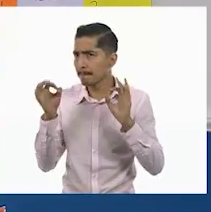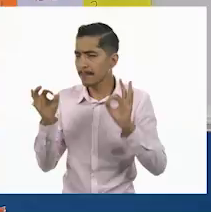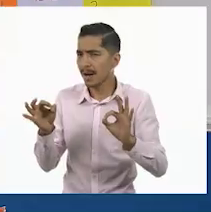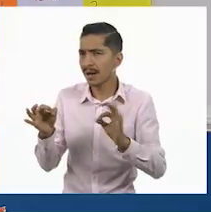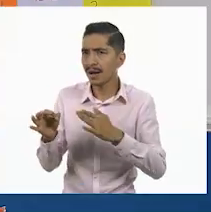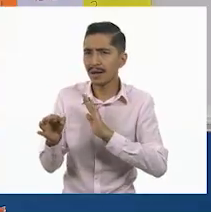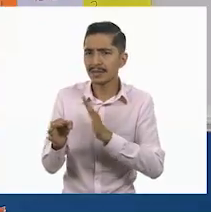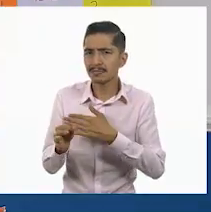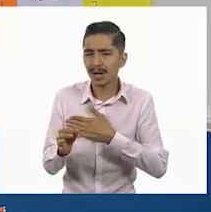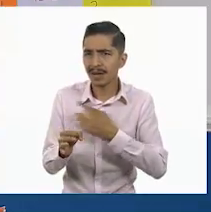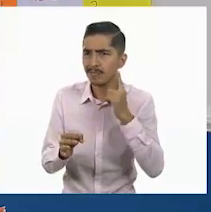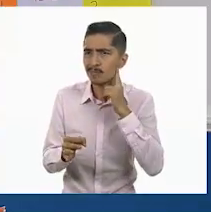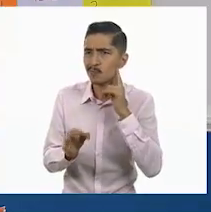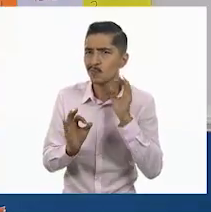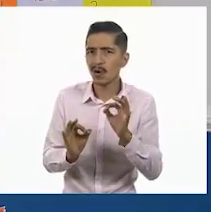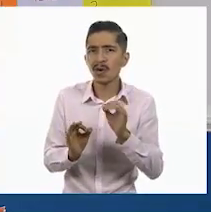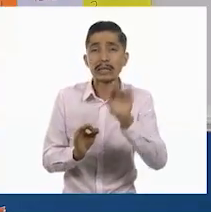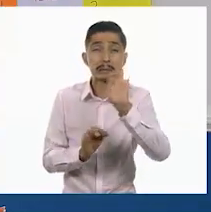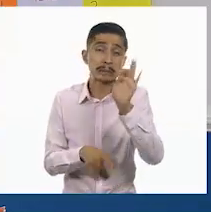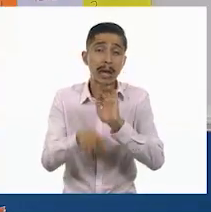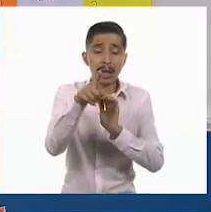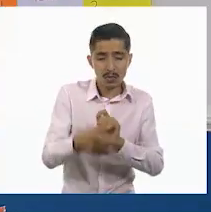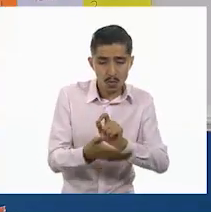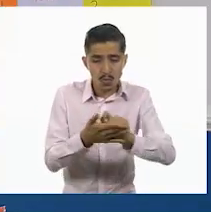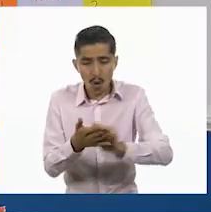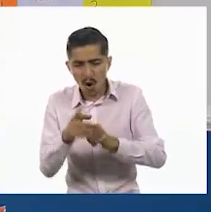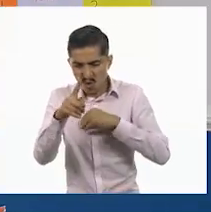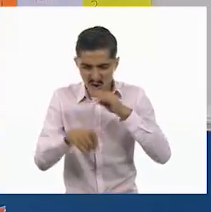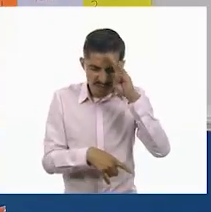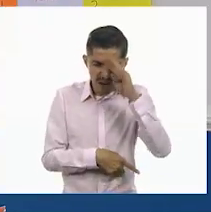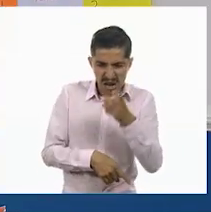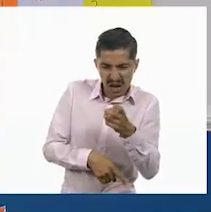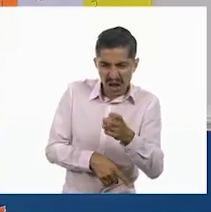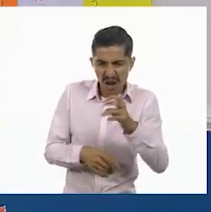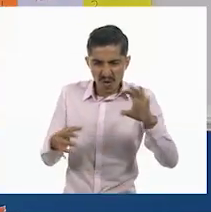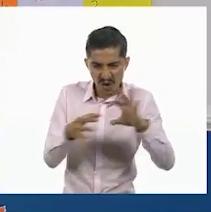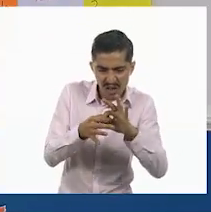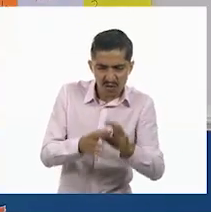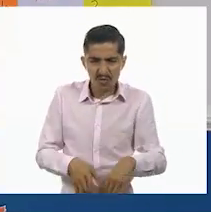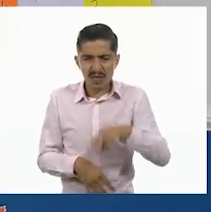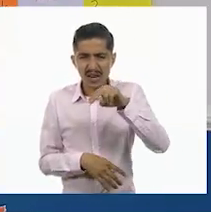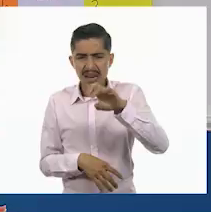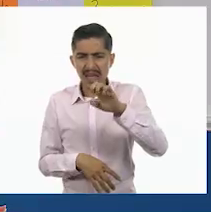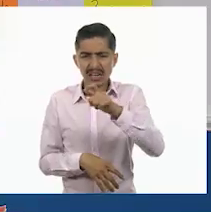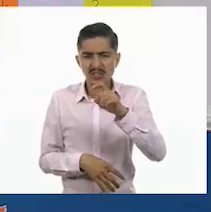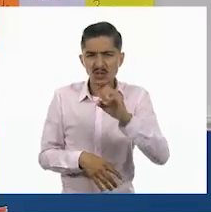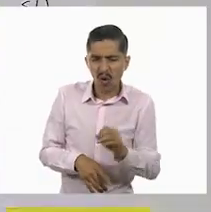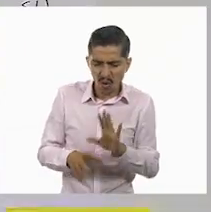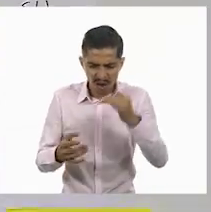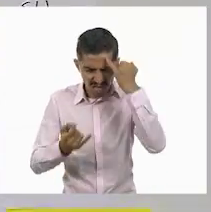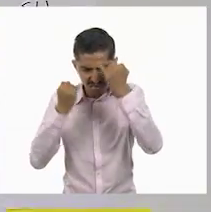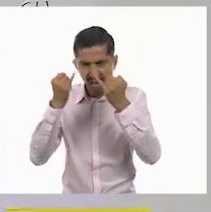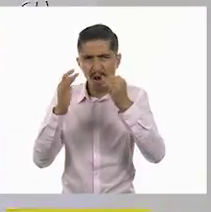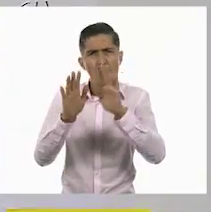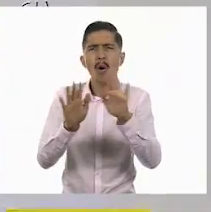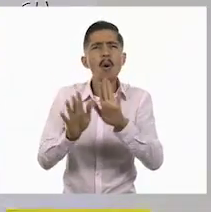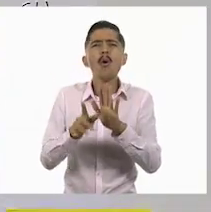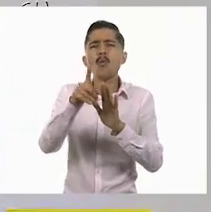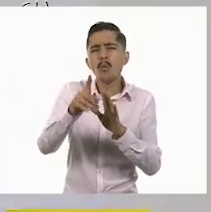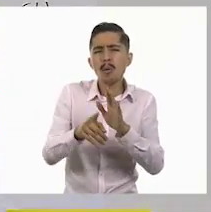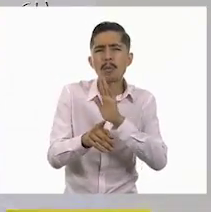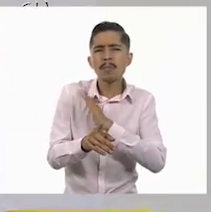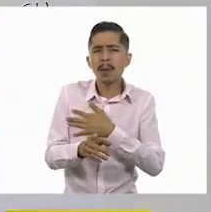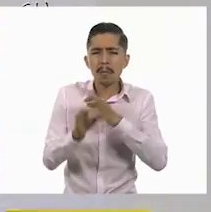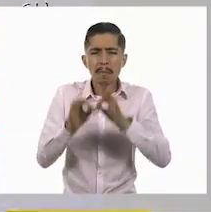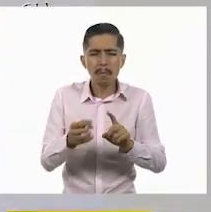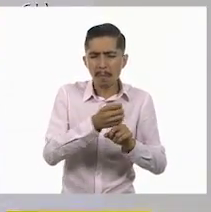empieces a redactar, quizá no estés pensando, este es un conector, este es un nexo. Pero tú empiezas a escribir tus ideas y conforme lo vas haciendo